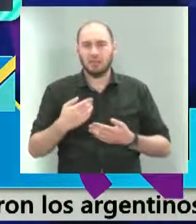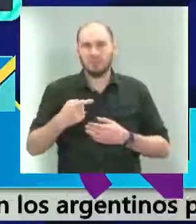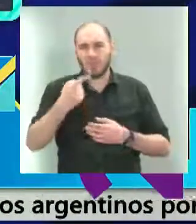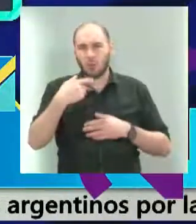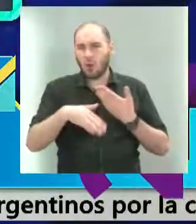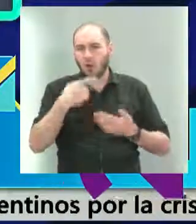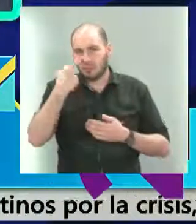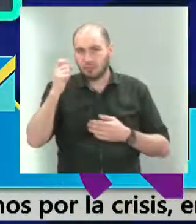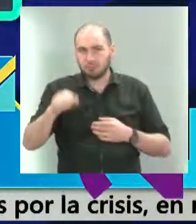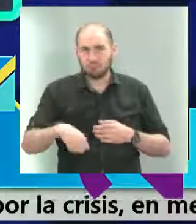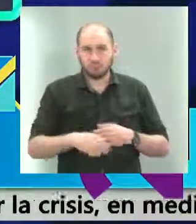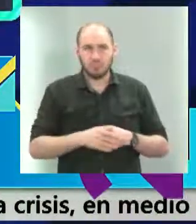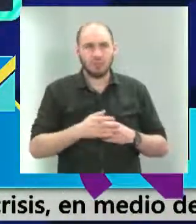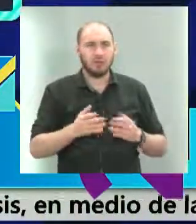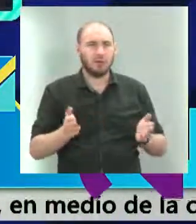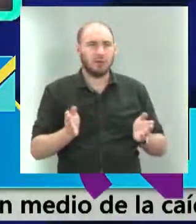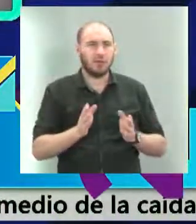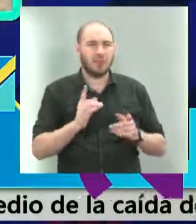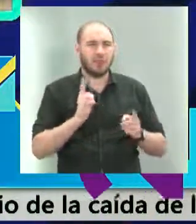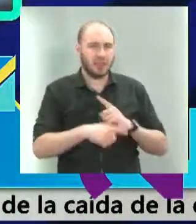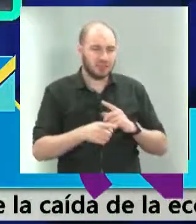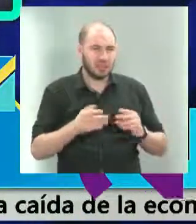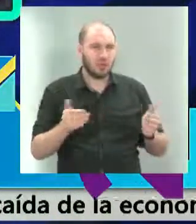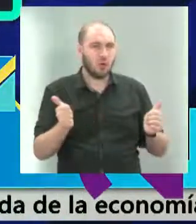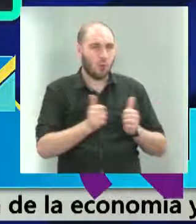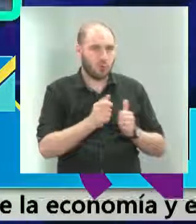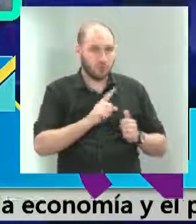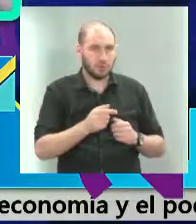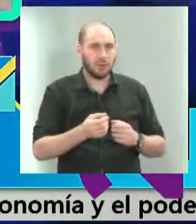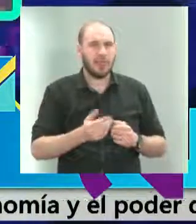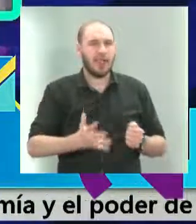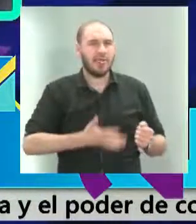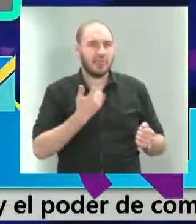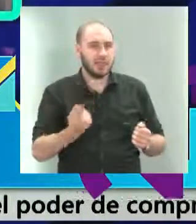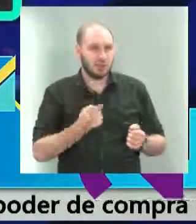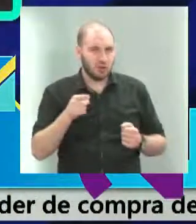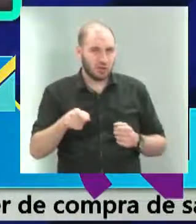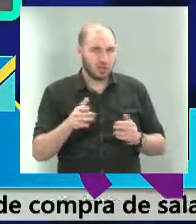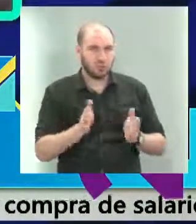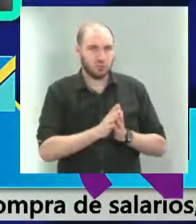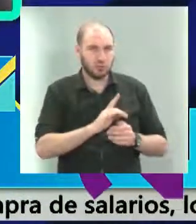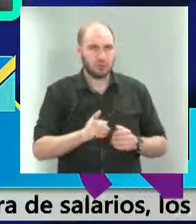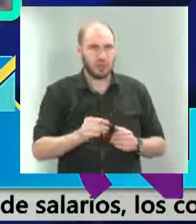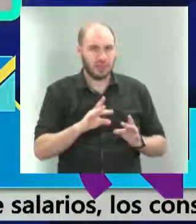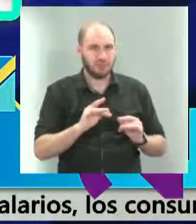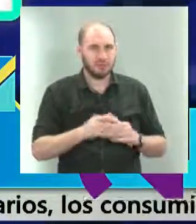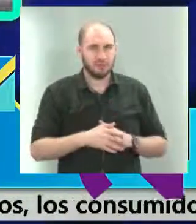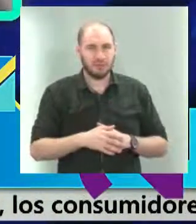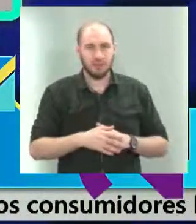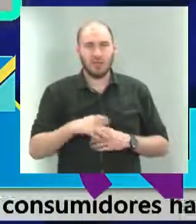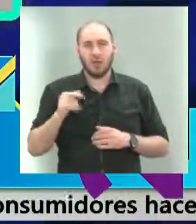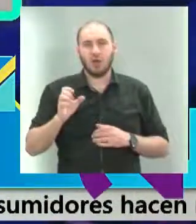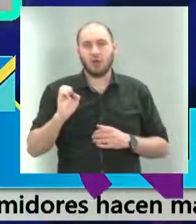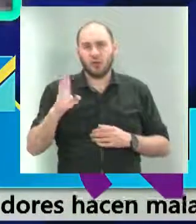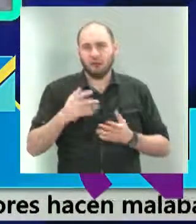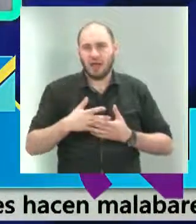juego. La complicidad. Sí. No directa, porque tampoco hay que ir a acusar a los dirigentes, hay que estar en un club dirigiendo, ¿no? Uh-huh. Es difícil. Y más en esos